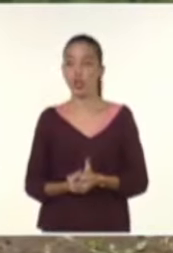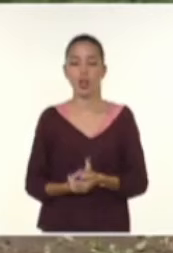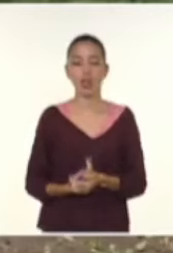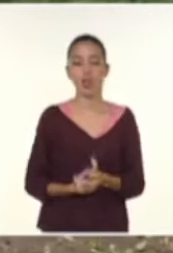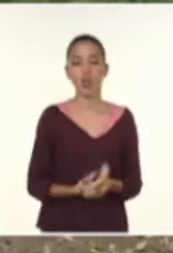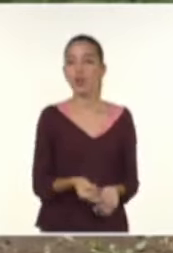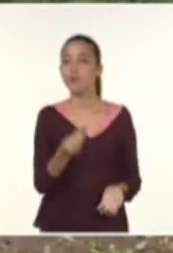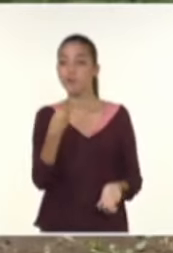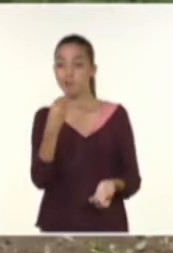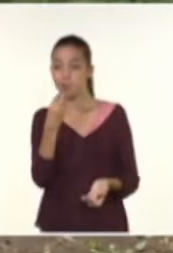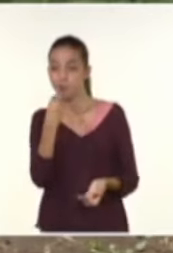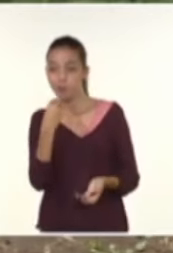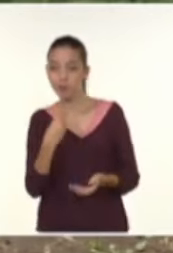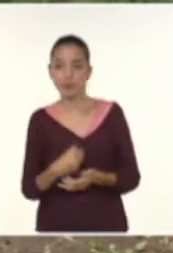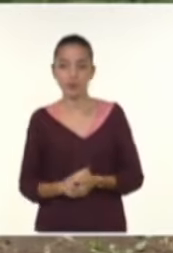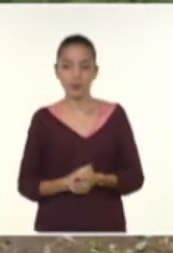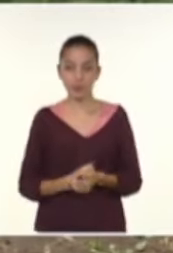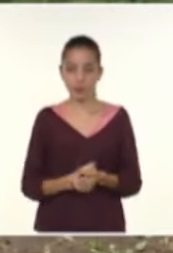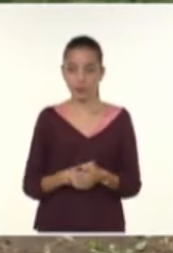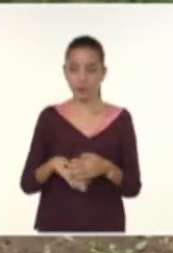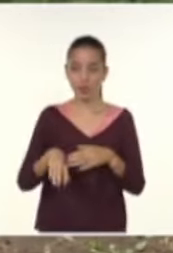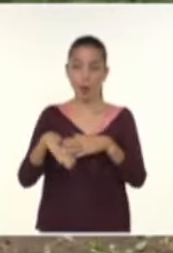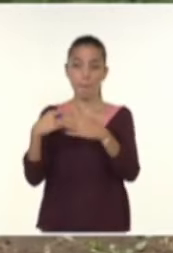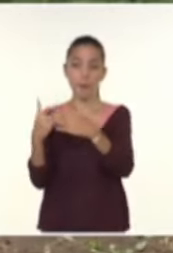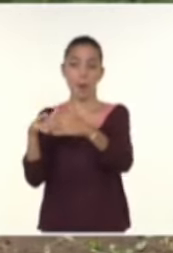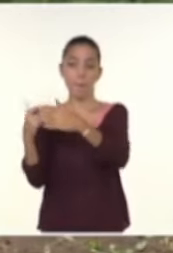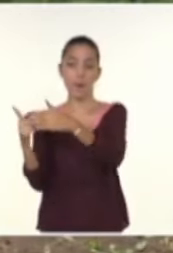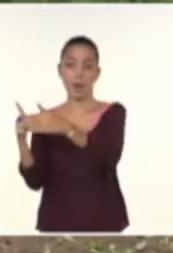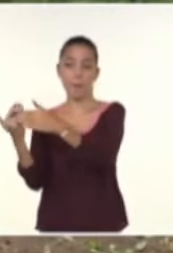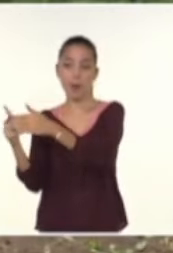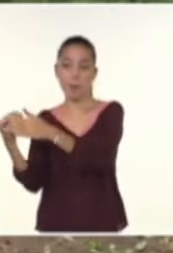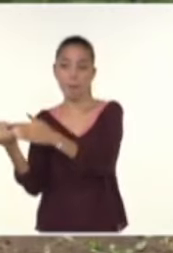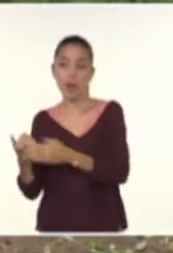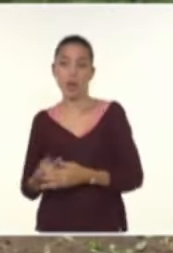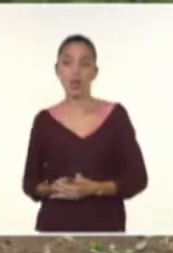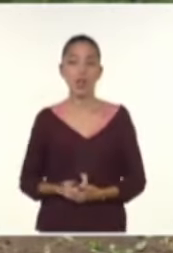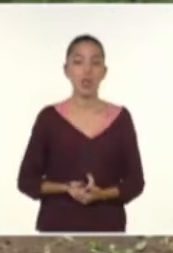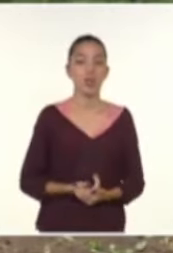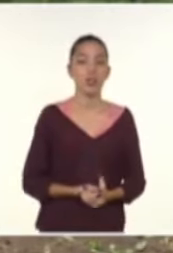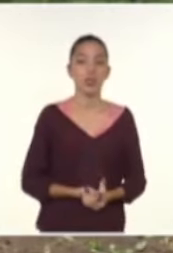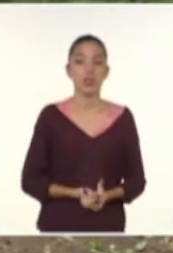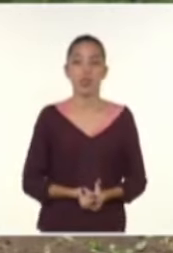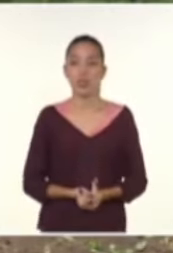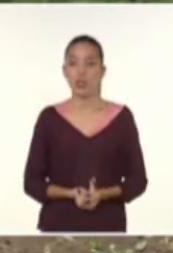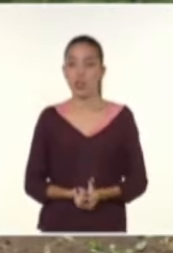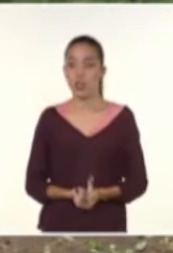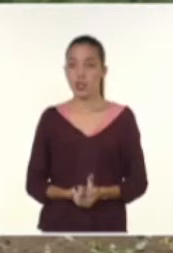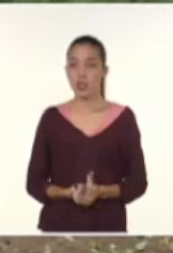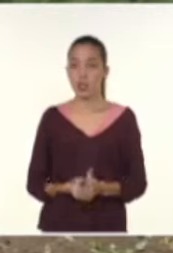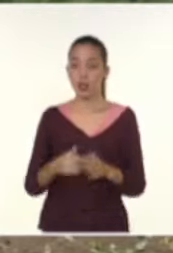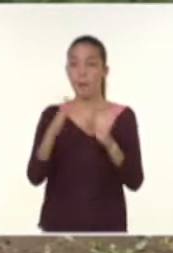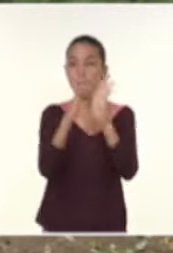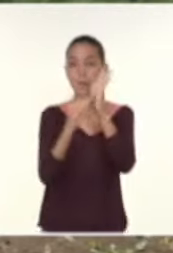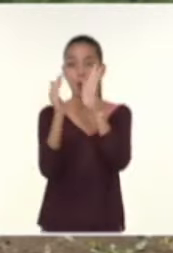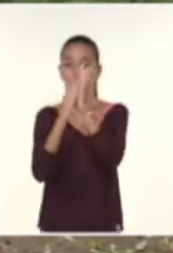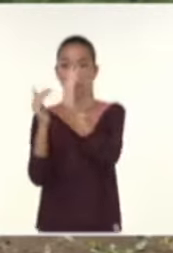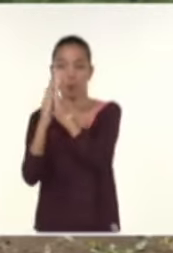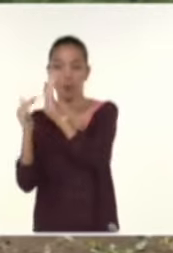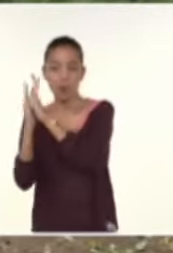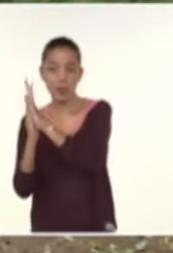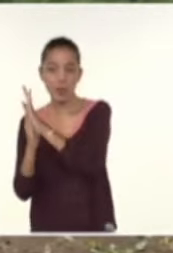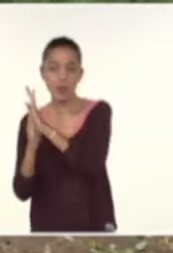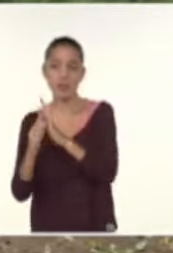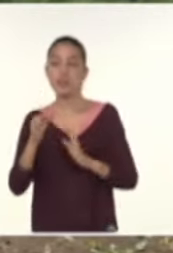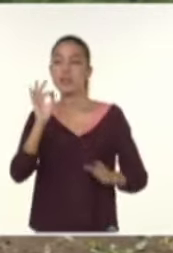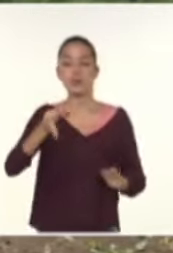estamos sembrando 2-3 hectáreas de boniato y en el caso del plátano mantener una existencia permanente